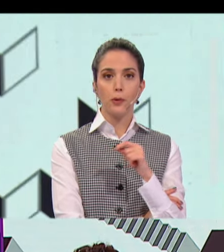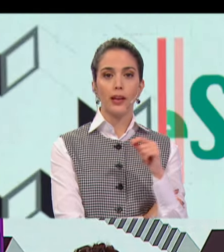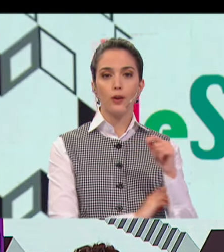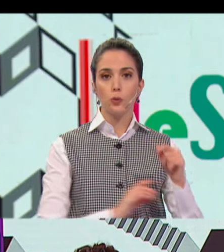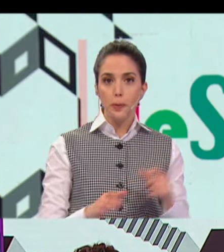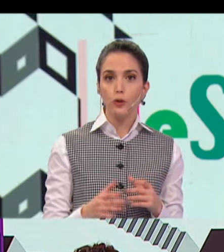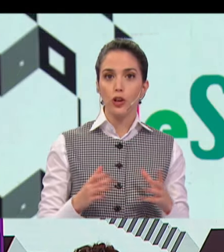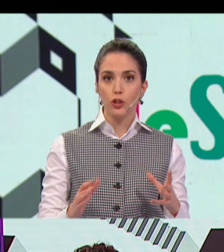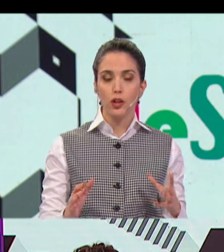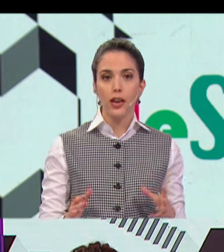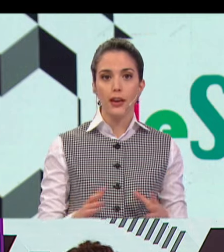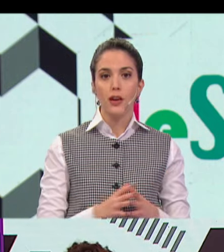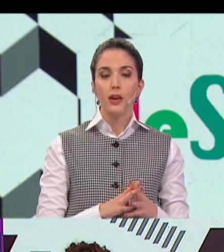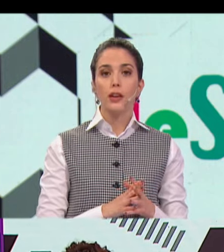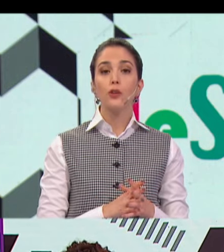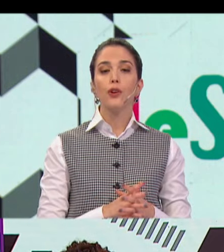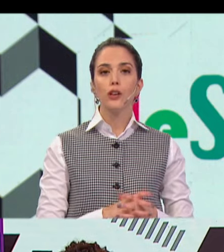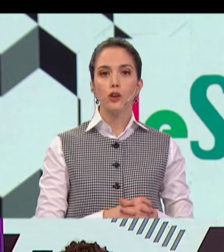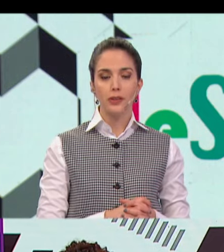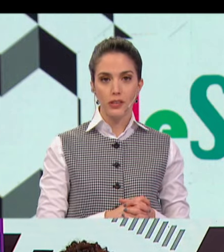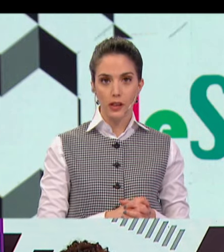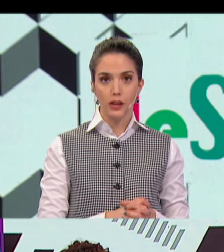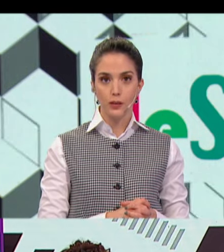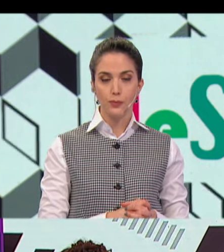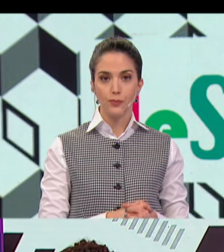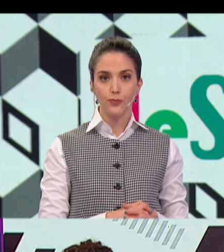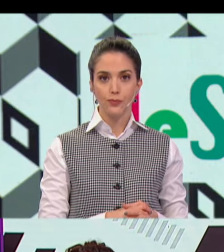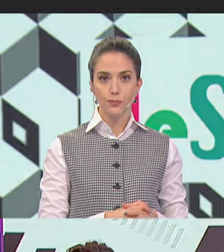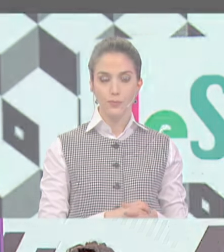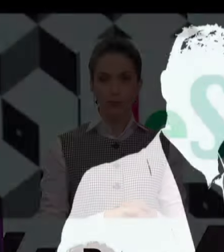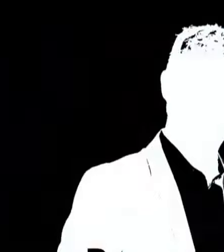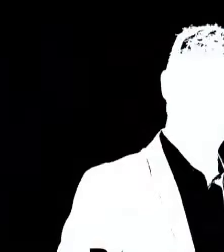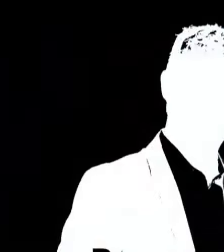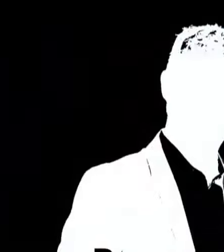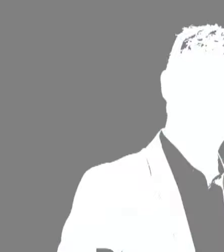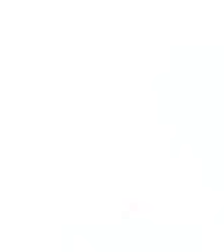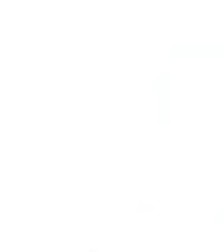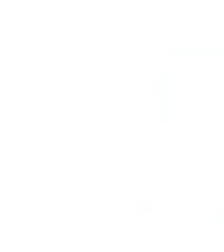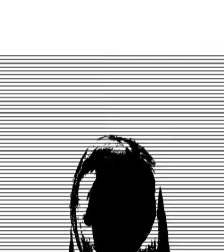en más, porque claro, es un proyecto de ley. Esto fue lo que dijo el presidente.